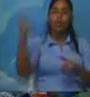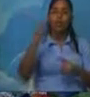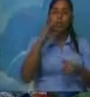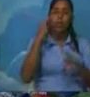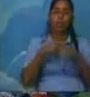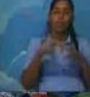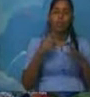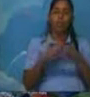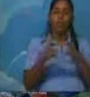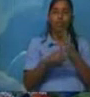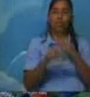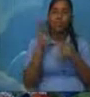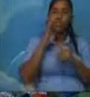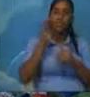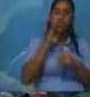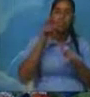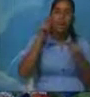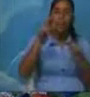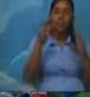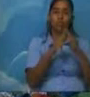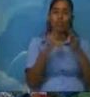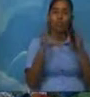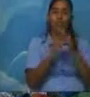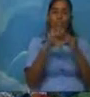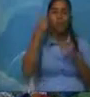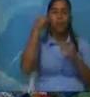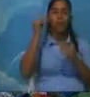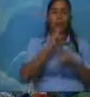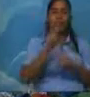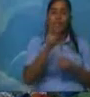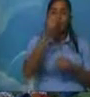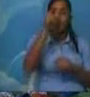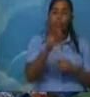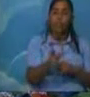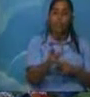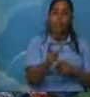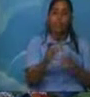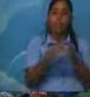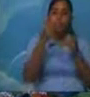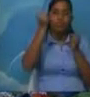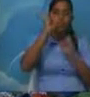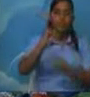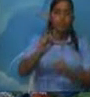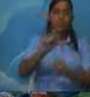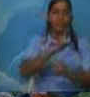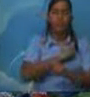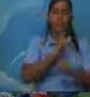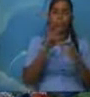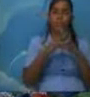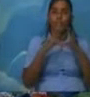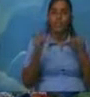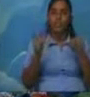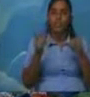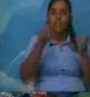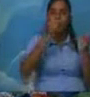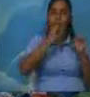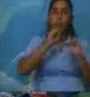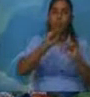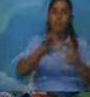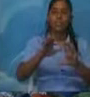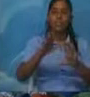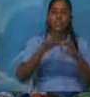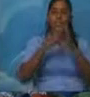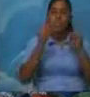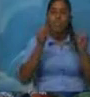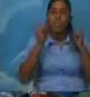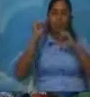cosa abominable a tu casa para que no seas anatema del todo la aborrecerás y